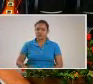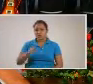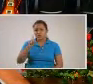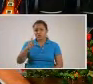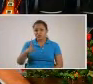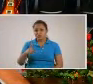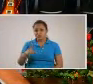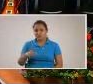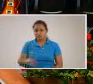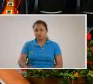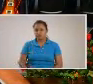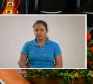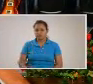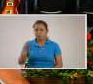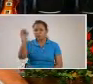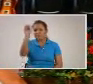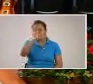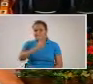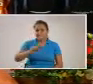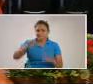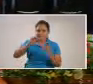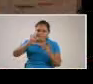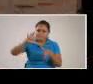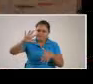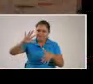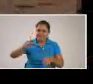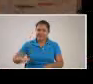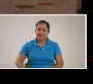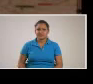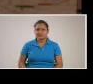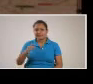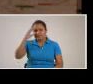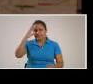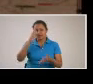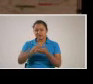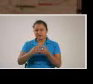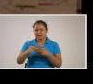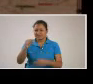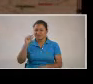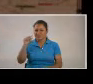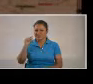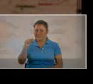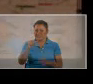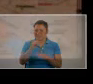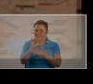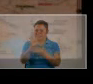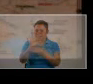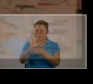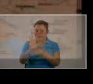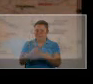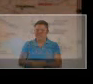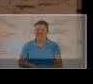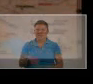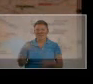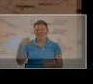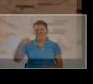mapa. Lamentablemente creo que es muy pequeña la imagen como para poder visualizarlo,